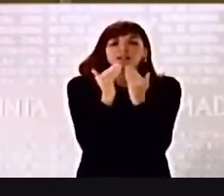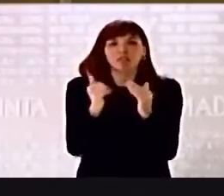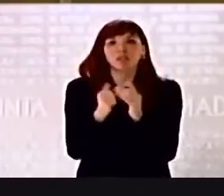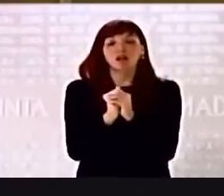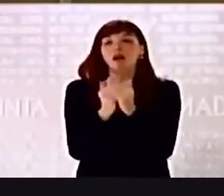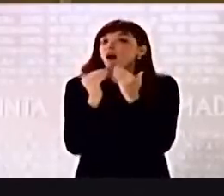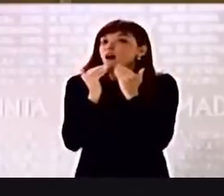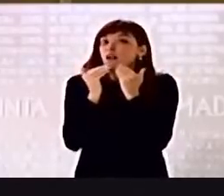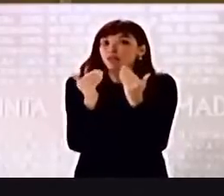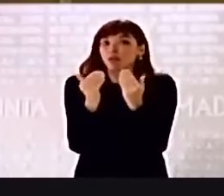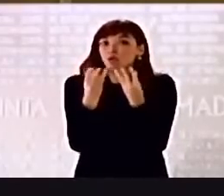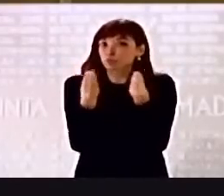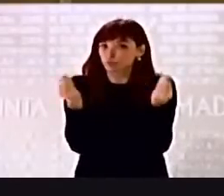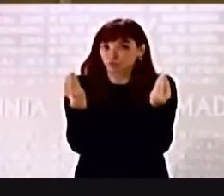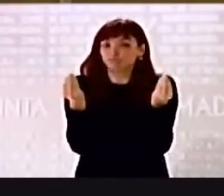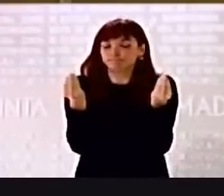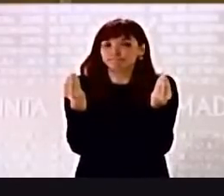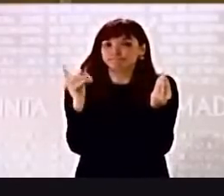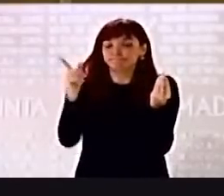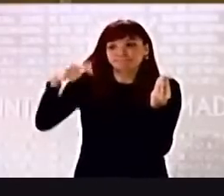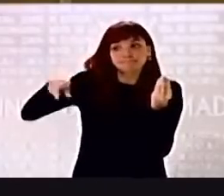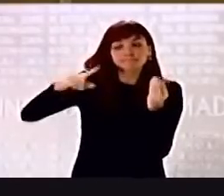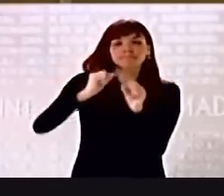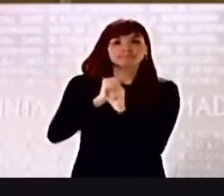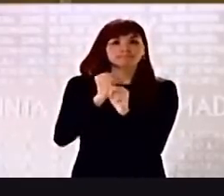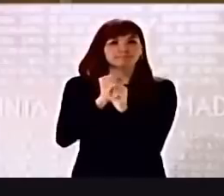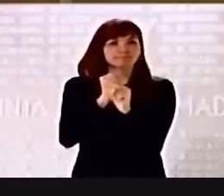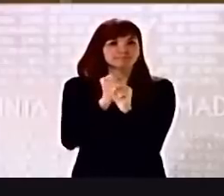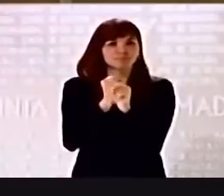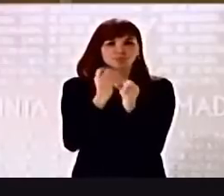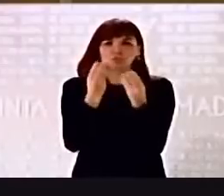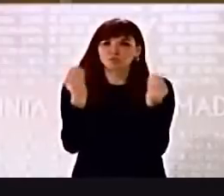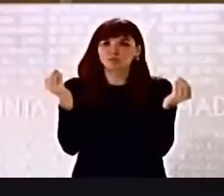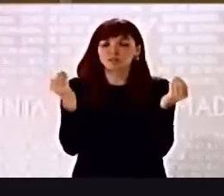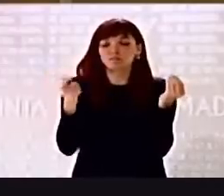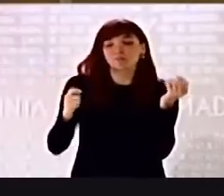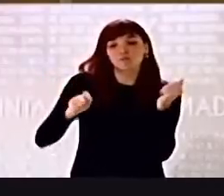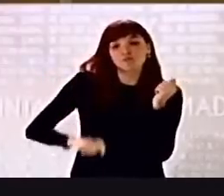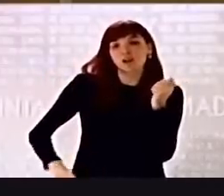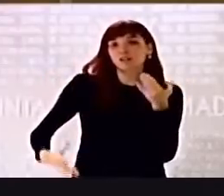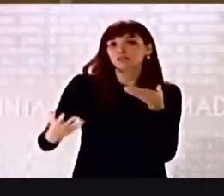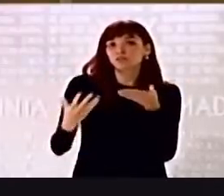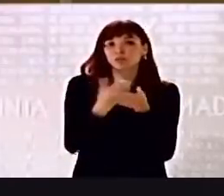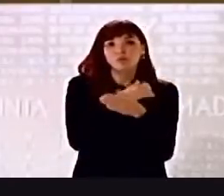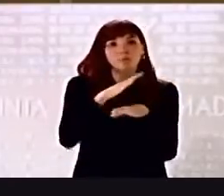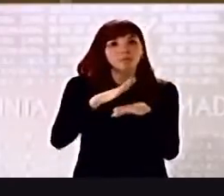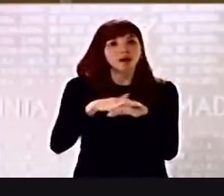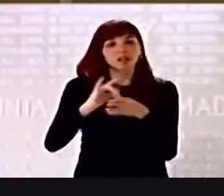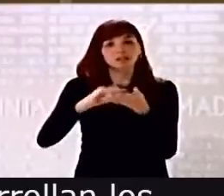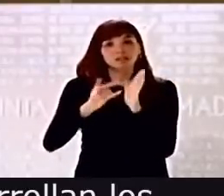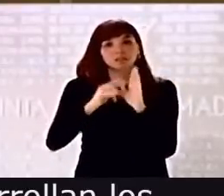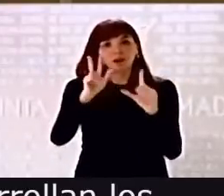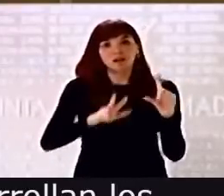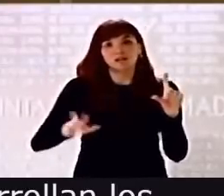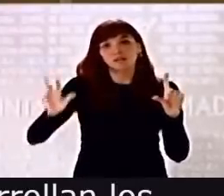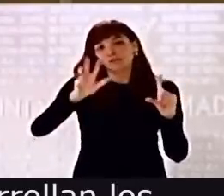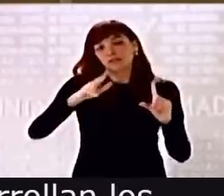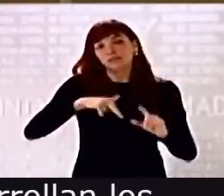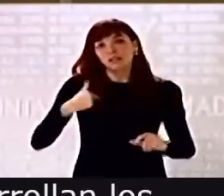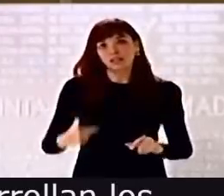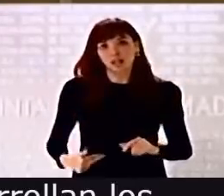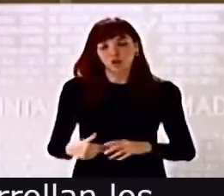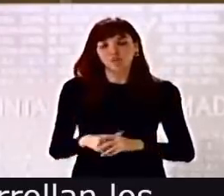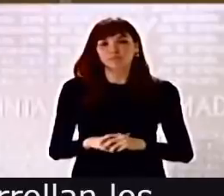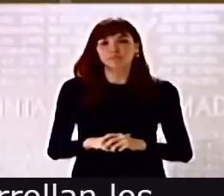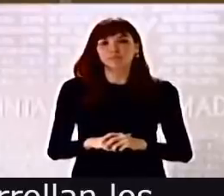agradecerles infinito el trabajo que desarrollan todos los profesionales que trabajan para nuestro sistema sanitario, todos